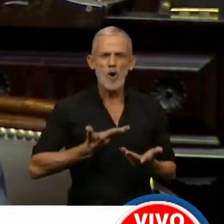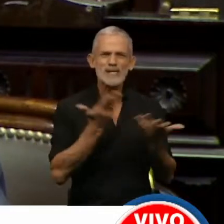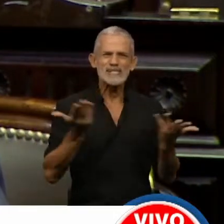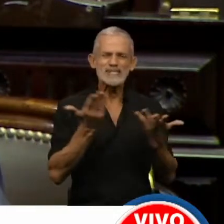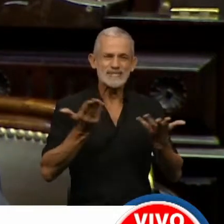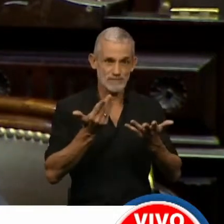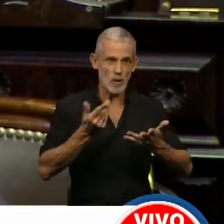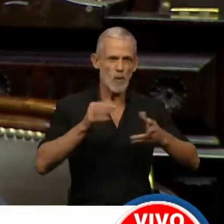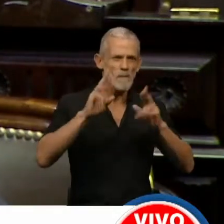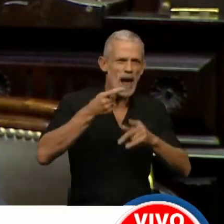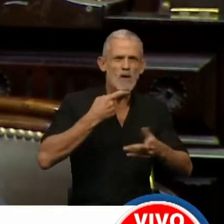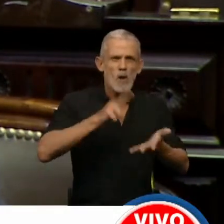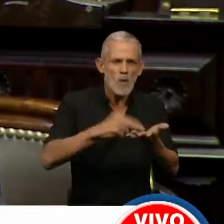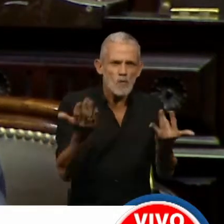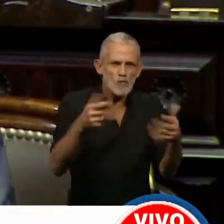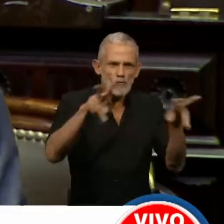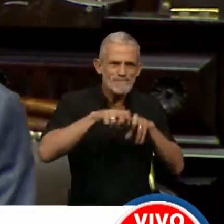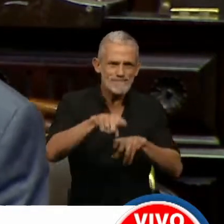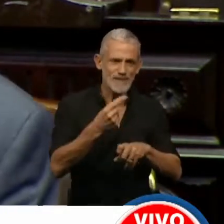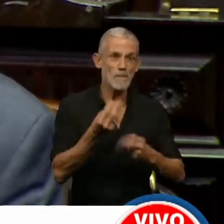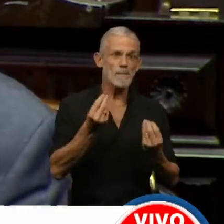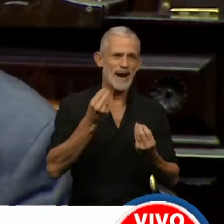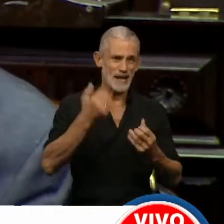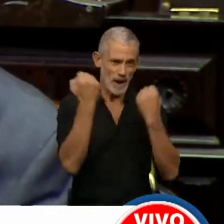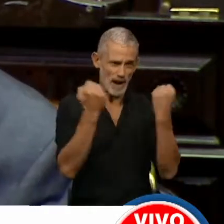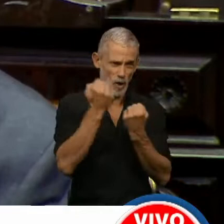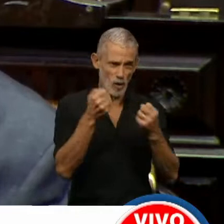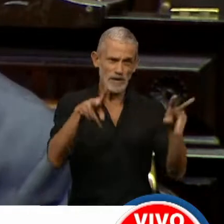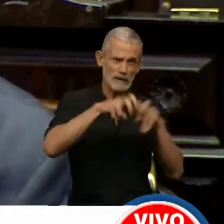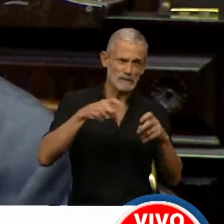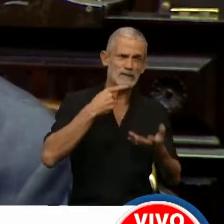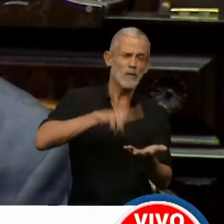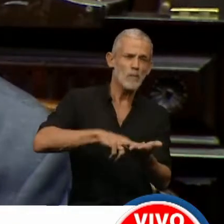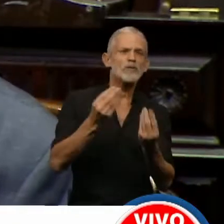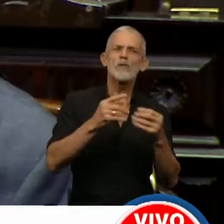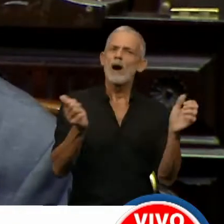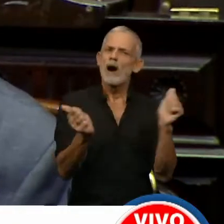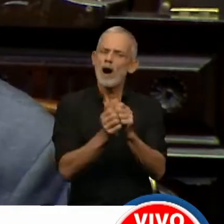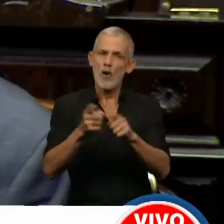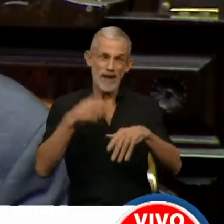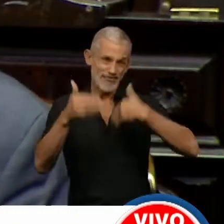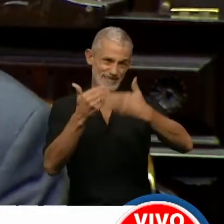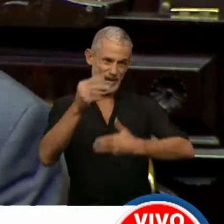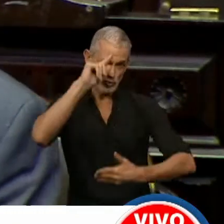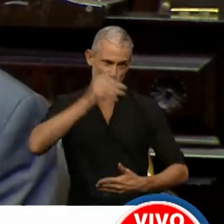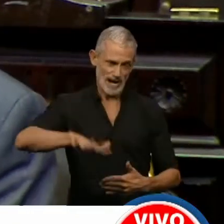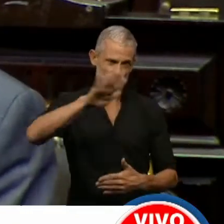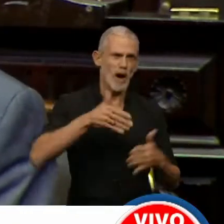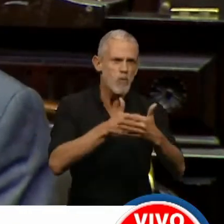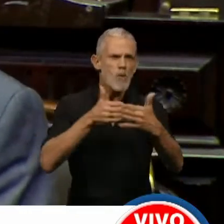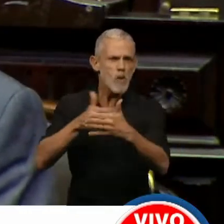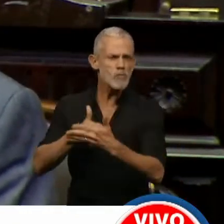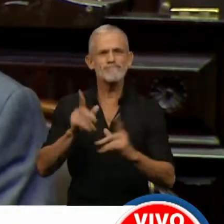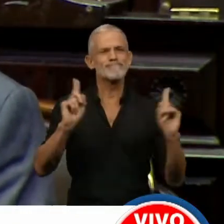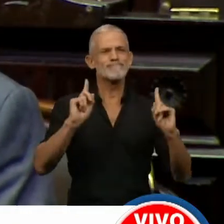la política impositiva, en tanto instrumento, herramienta de la política económica, tiene que acompañar la estrategia de desarrollo nacional, no entorpecerla como